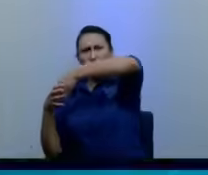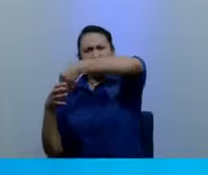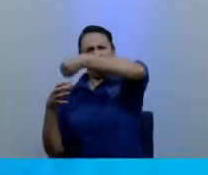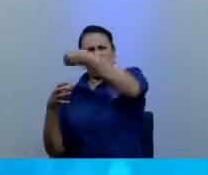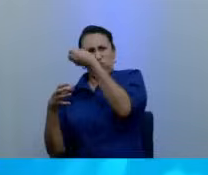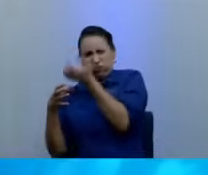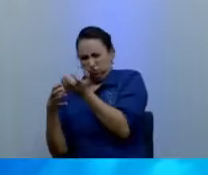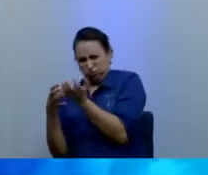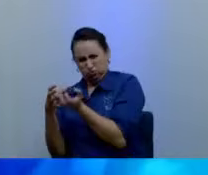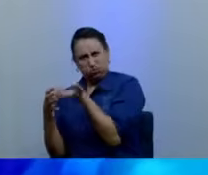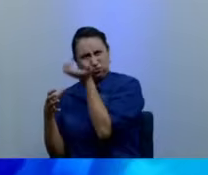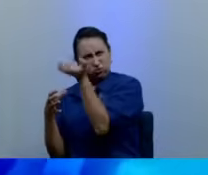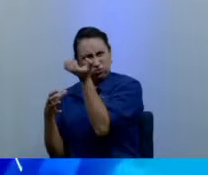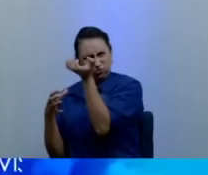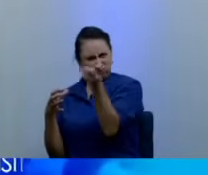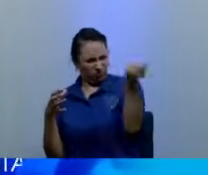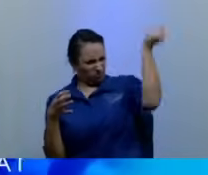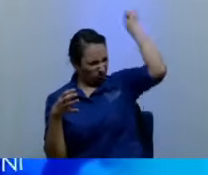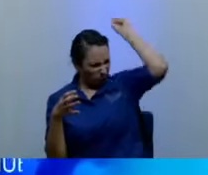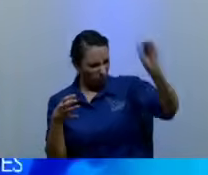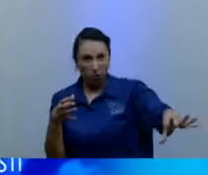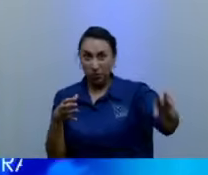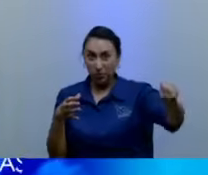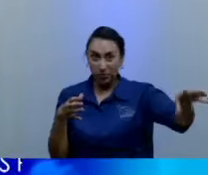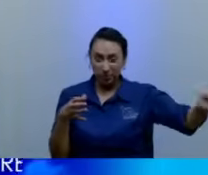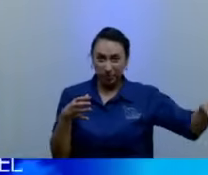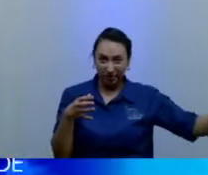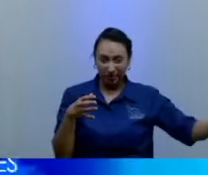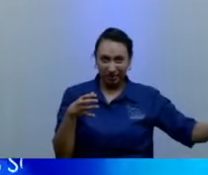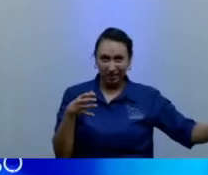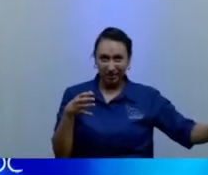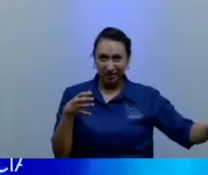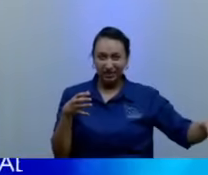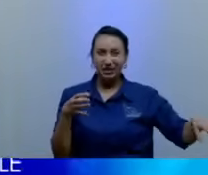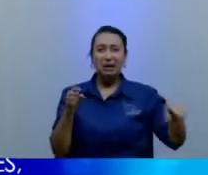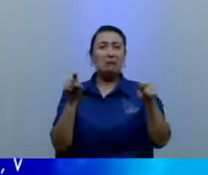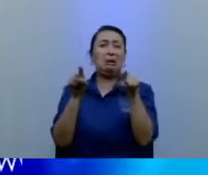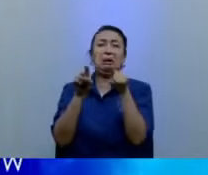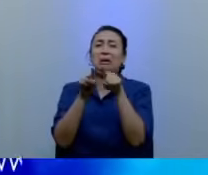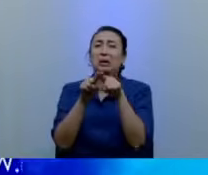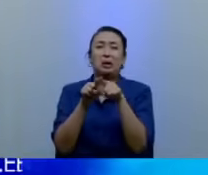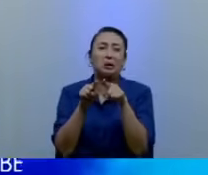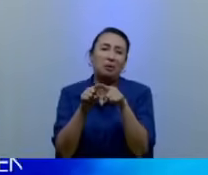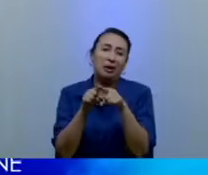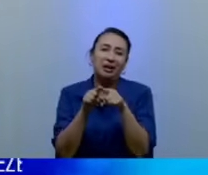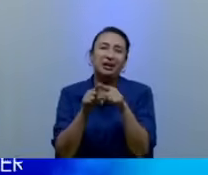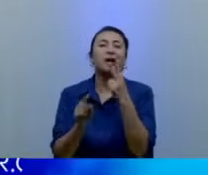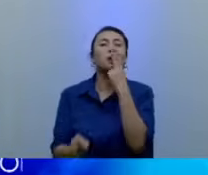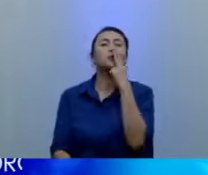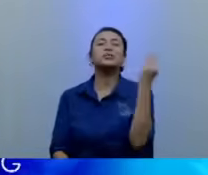el pucho de carne así. Lo que agarre, ese es su taco, le dicen a uno.